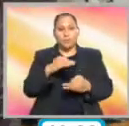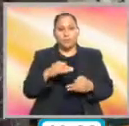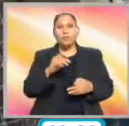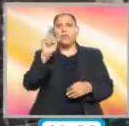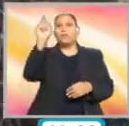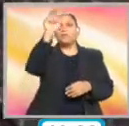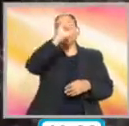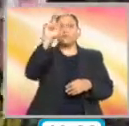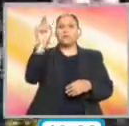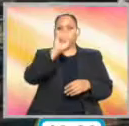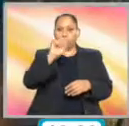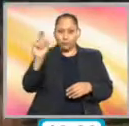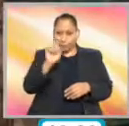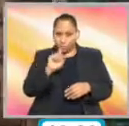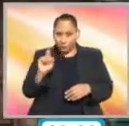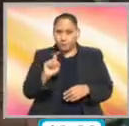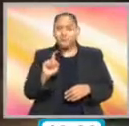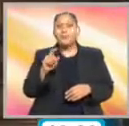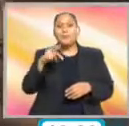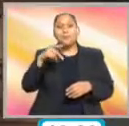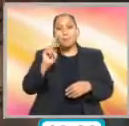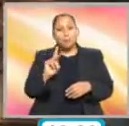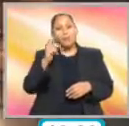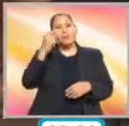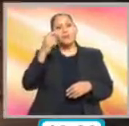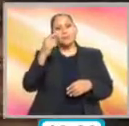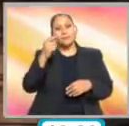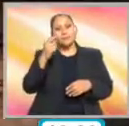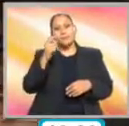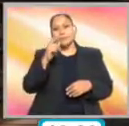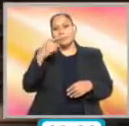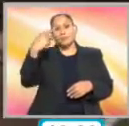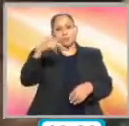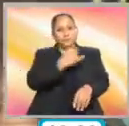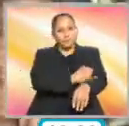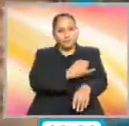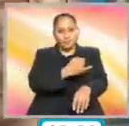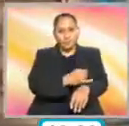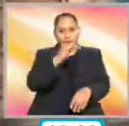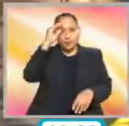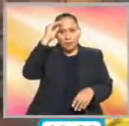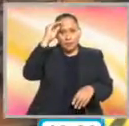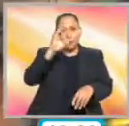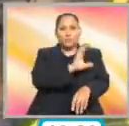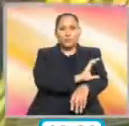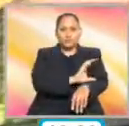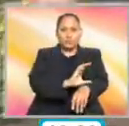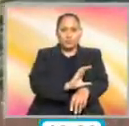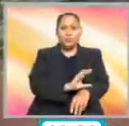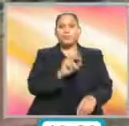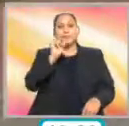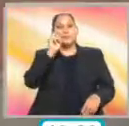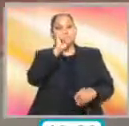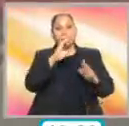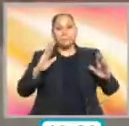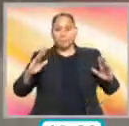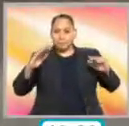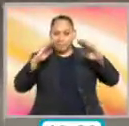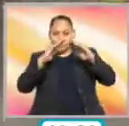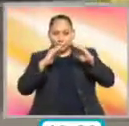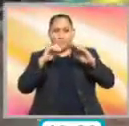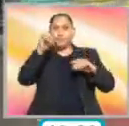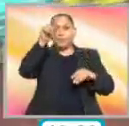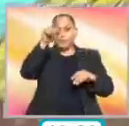a pintarlos, pero en este caso con motivos, bueno, de Iztapalapa, del señor Cuitláhuac. Ahí vemos la pirámide que está